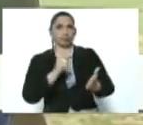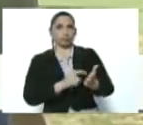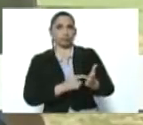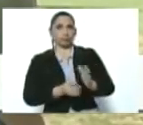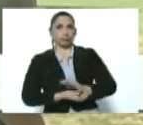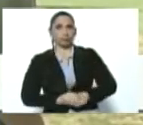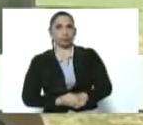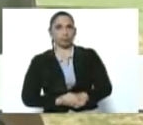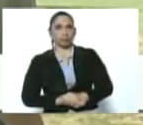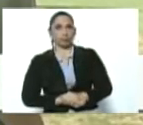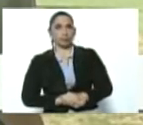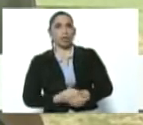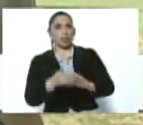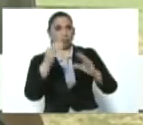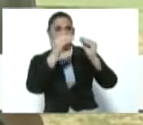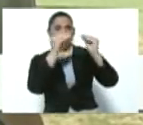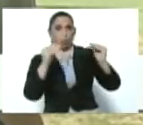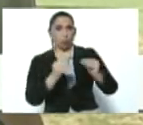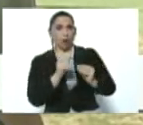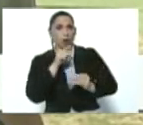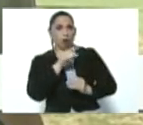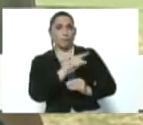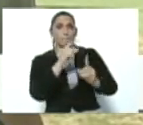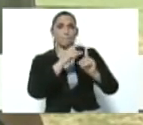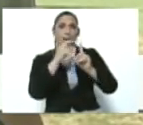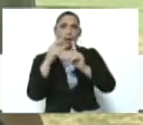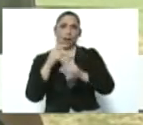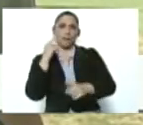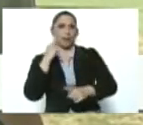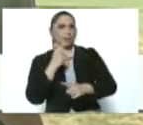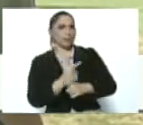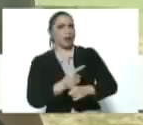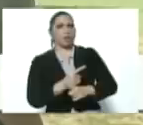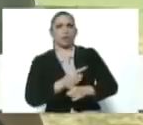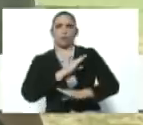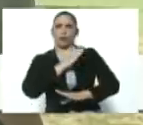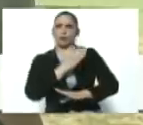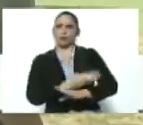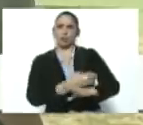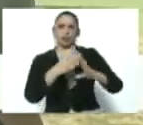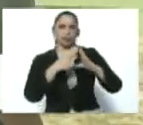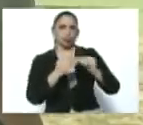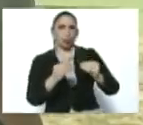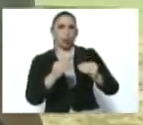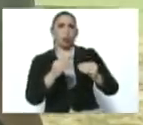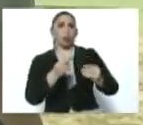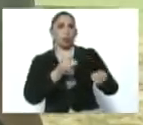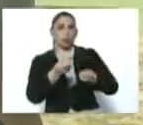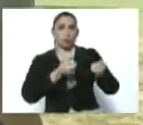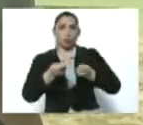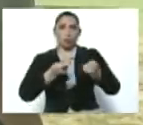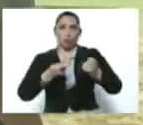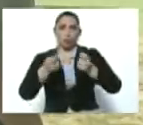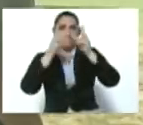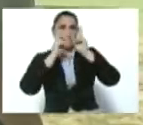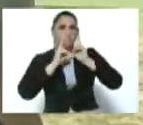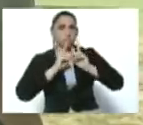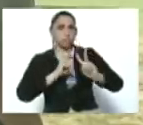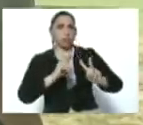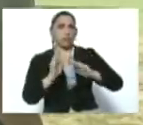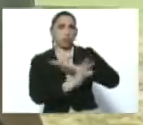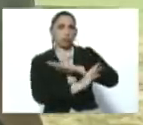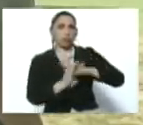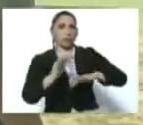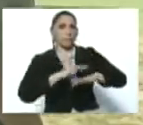cónsona con sus palabras hay que tener mucho rigor en todos los controles sanitarios y epidemiológicos de la frontera